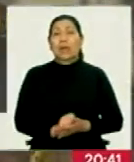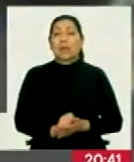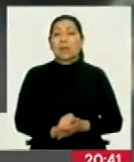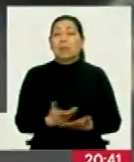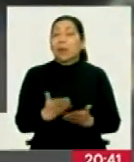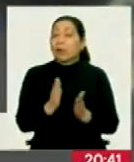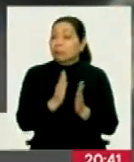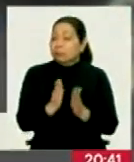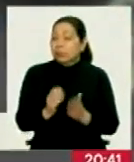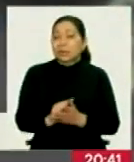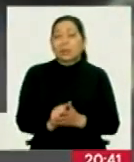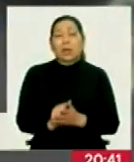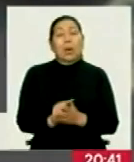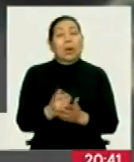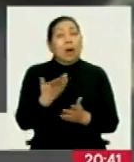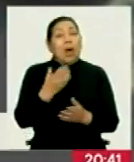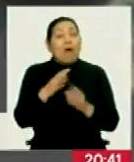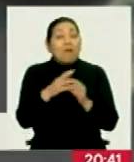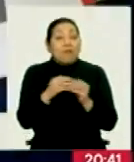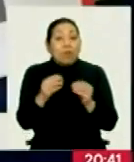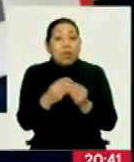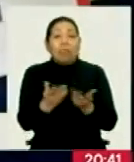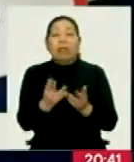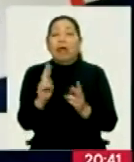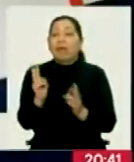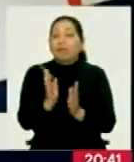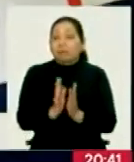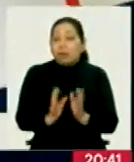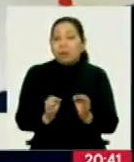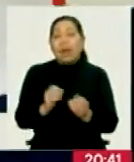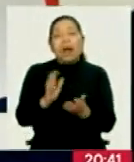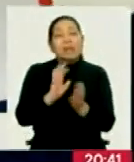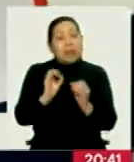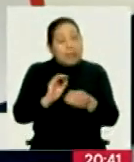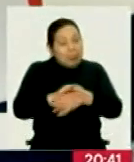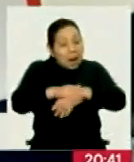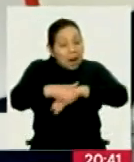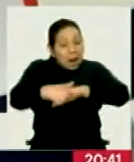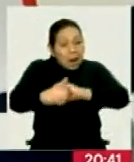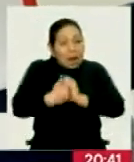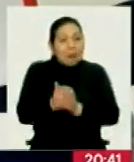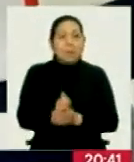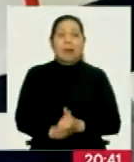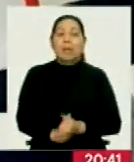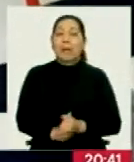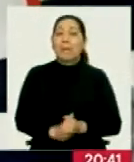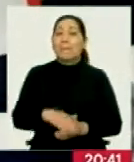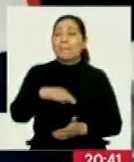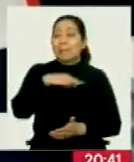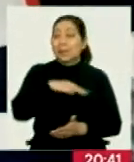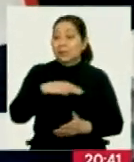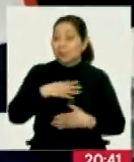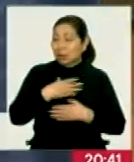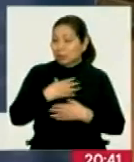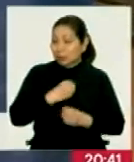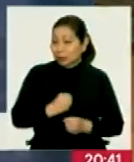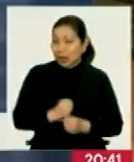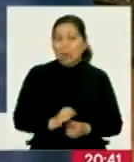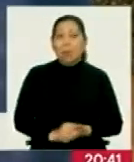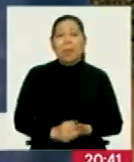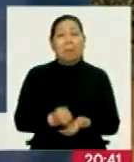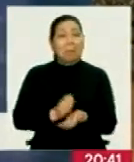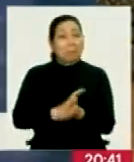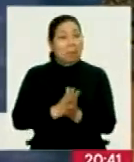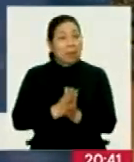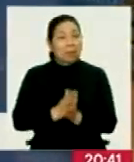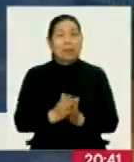parásitos son la adecuada desinfección de frutas y verduras y el correcto lavado de manos. El Ministerio de Salud realiza la campaña